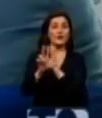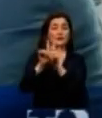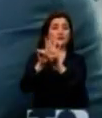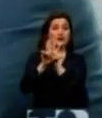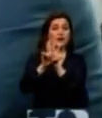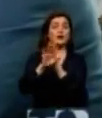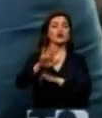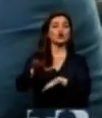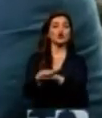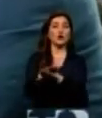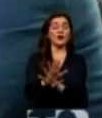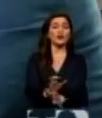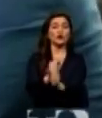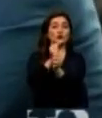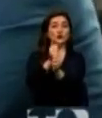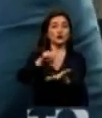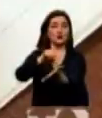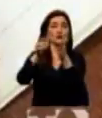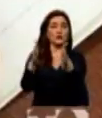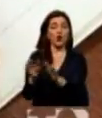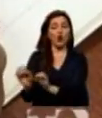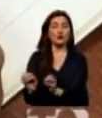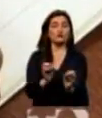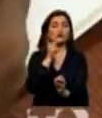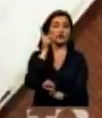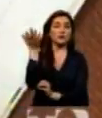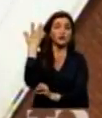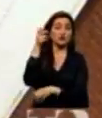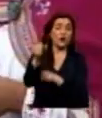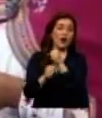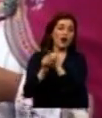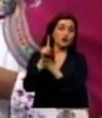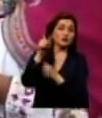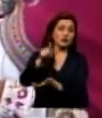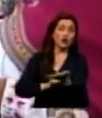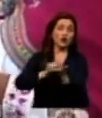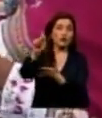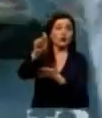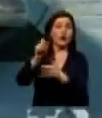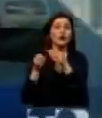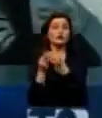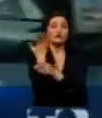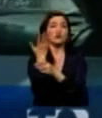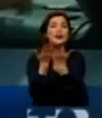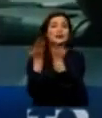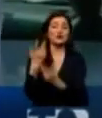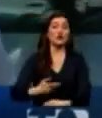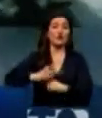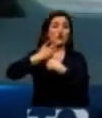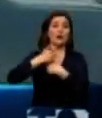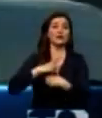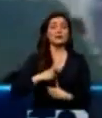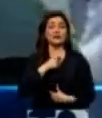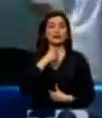de Entidades de Seguridad Ciudadana y Orden Público. Tras un año de haber sido aprobado, la posibilidad de crear un servicio de protección civil